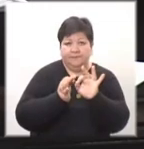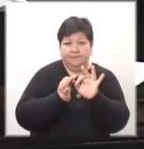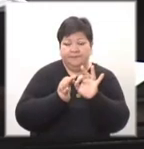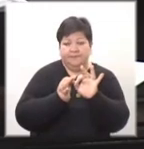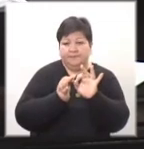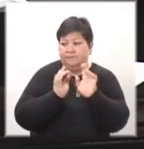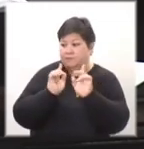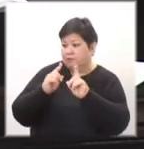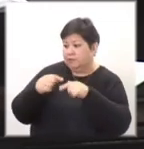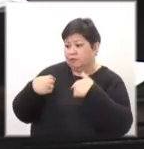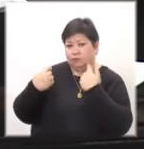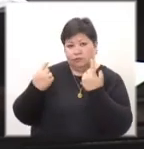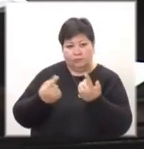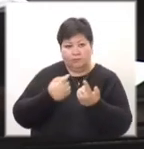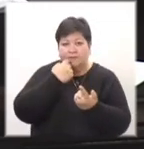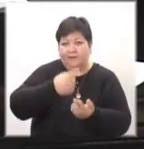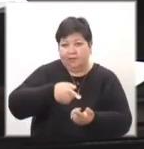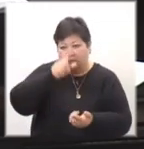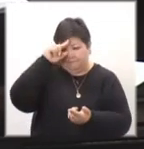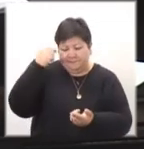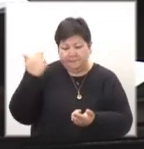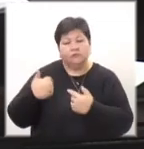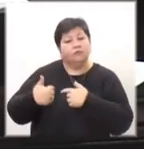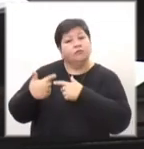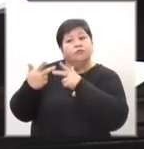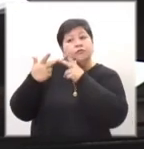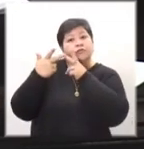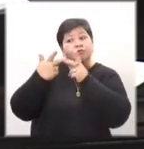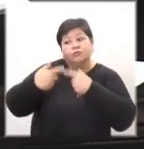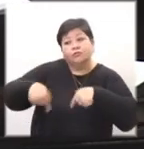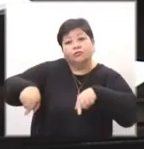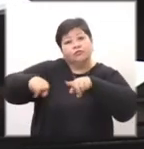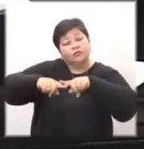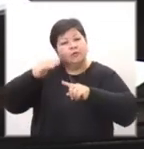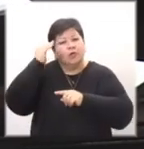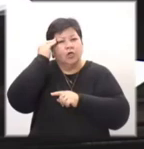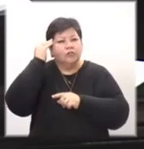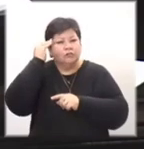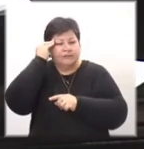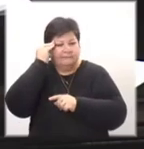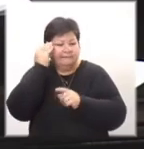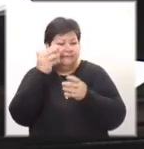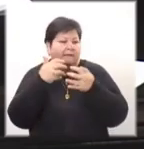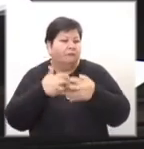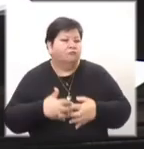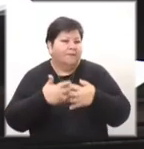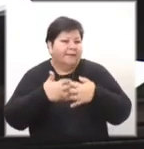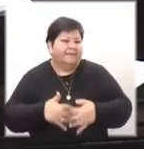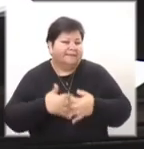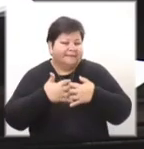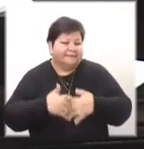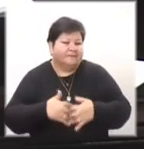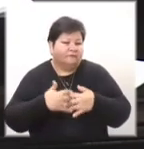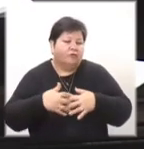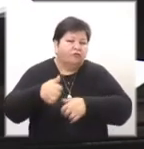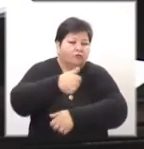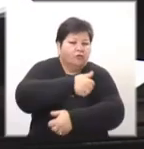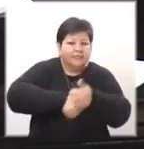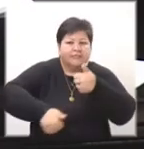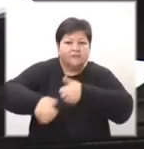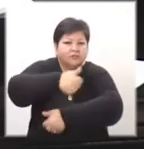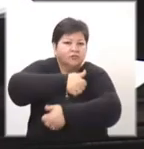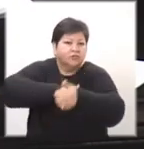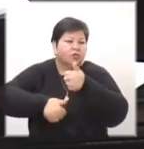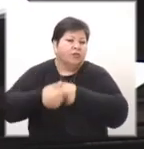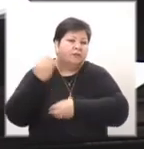somos, entre comillas, somos conscientes que la automatización, la rotación de puestos durante la vida